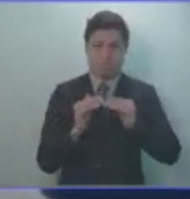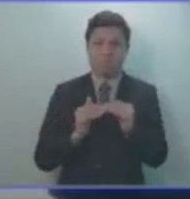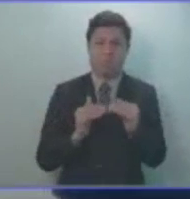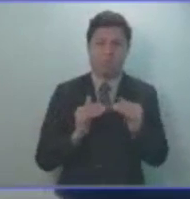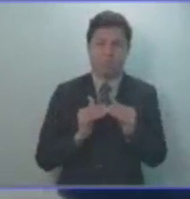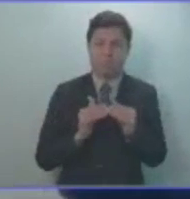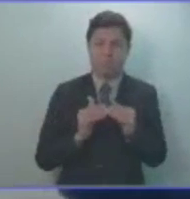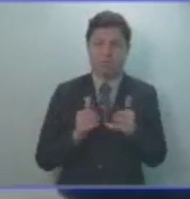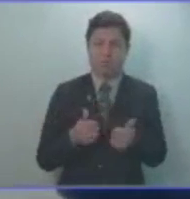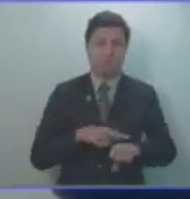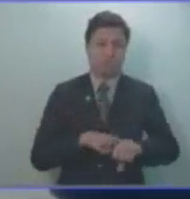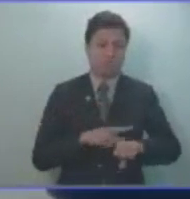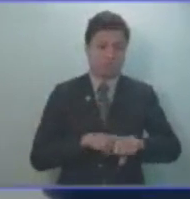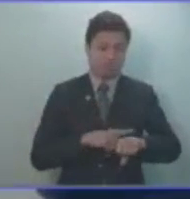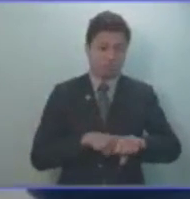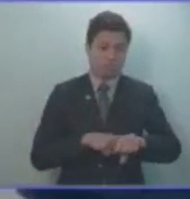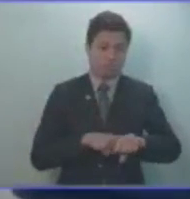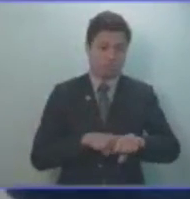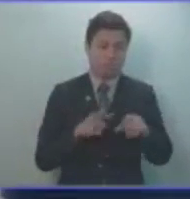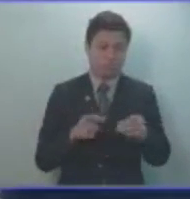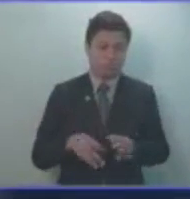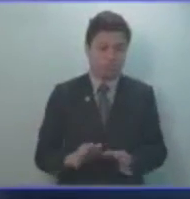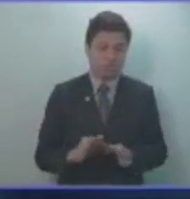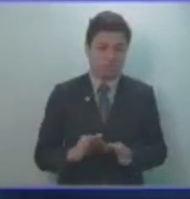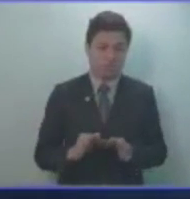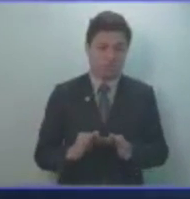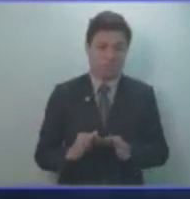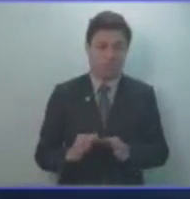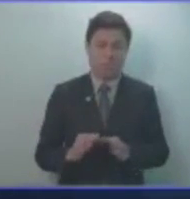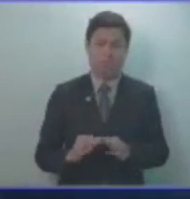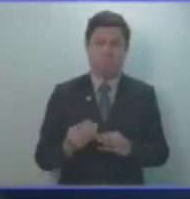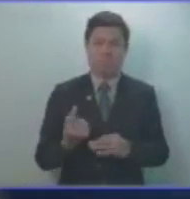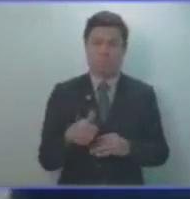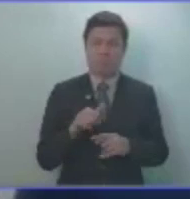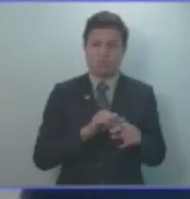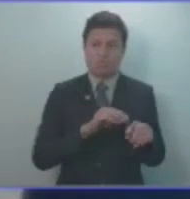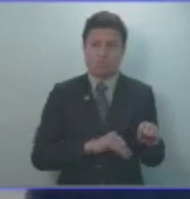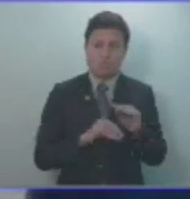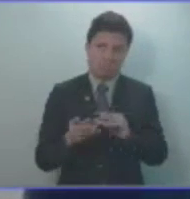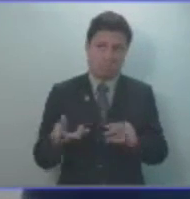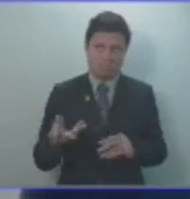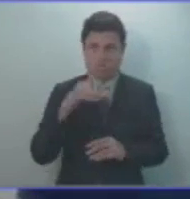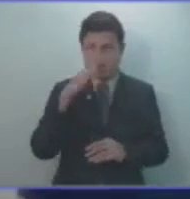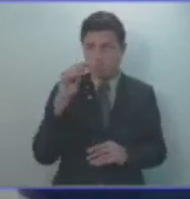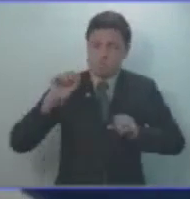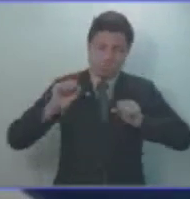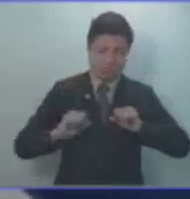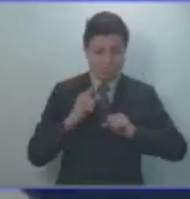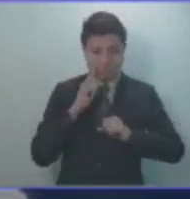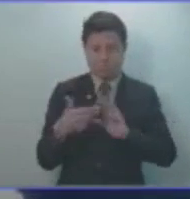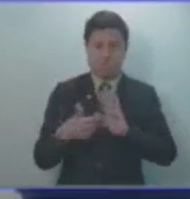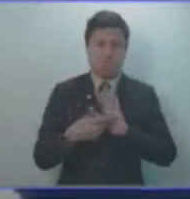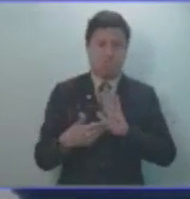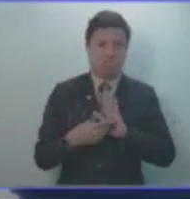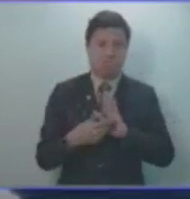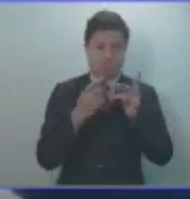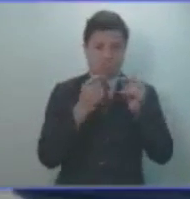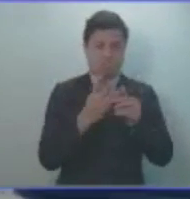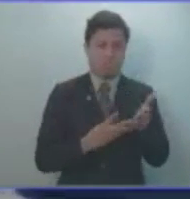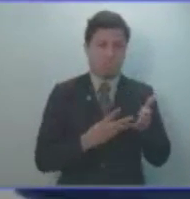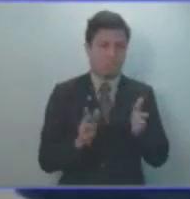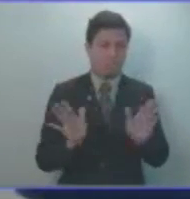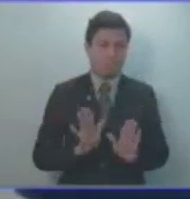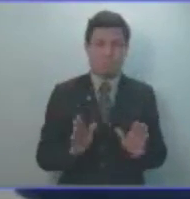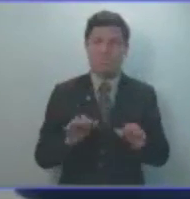esté en tiempo, de tal manera que el funcionamiento de las instituciones del Estado no pueda verse afectado por ninguna